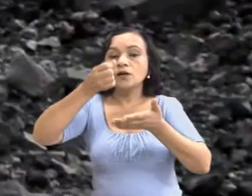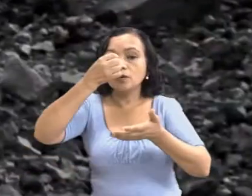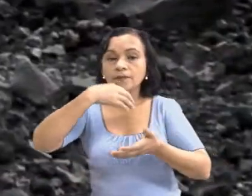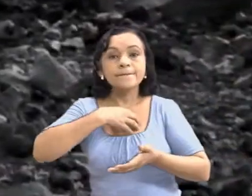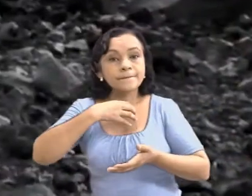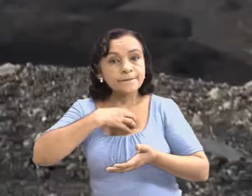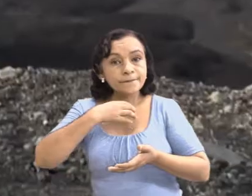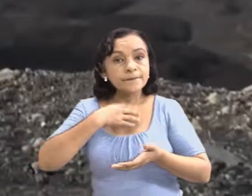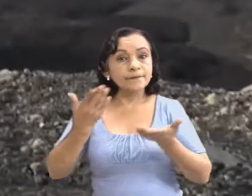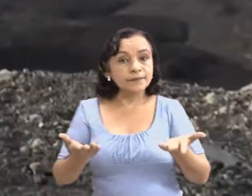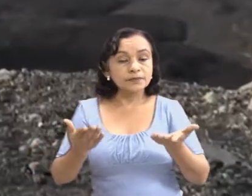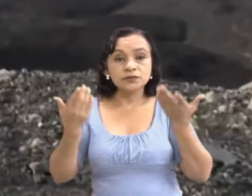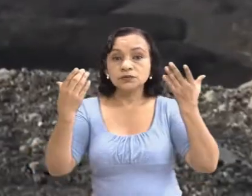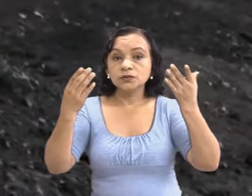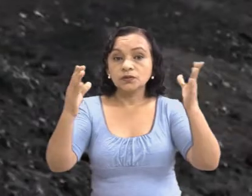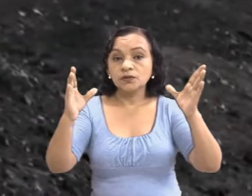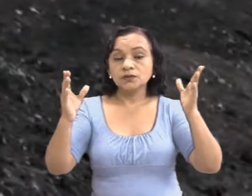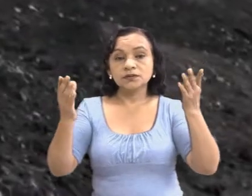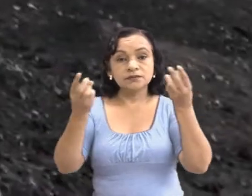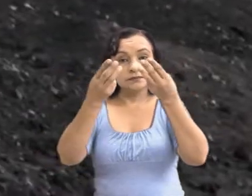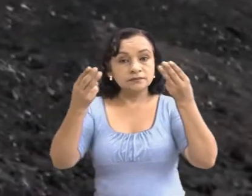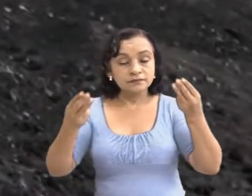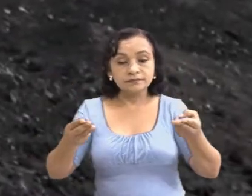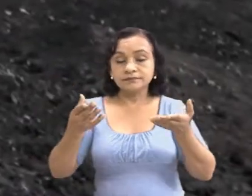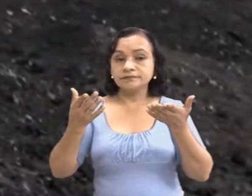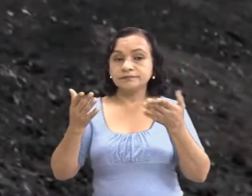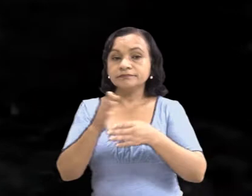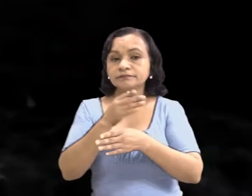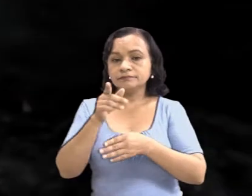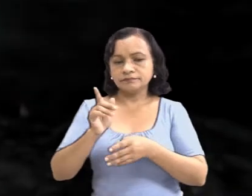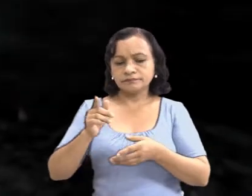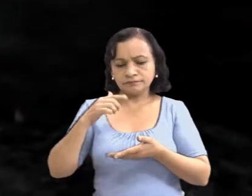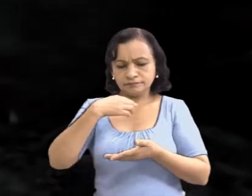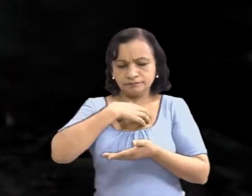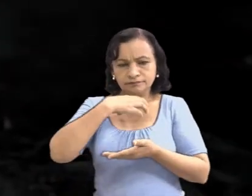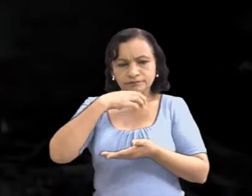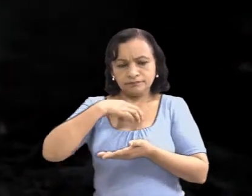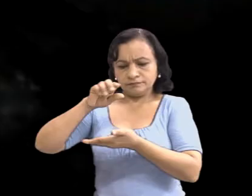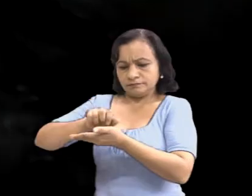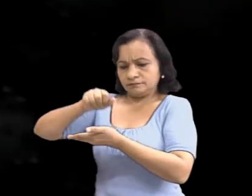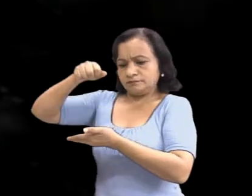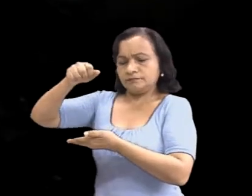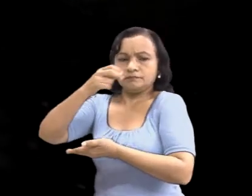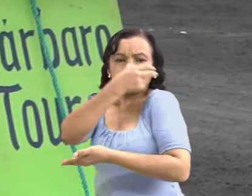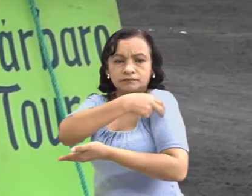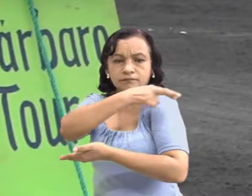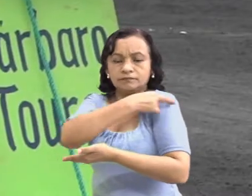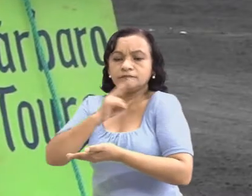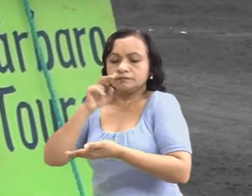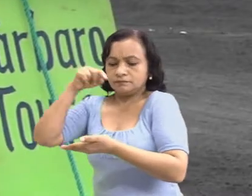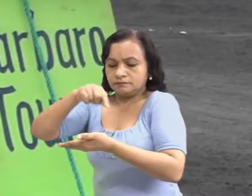que prever lo que traigan todos sus equipos, su medicina. Nosotros caminamos, como te repito, nuestros botiquines